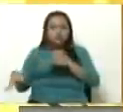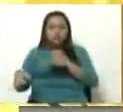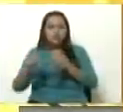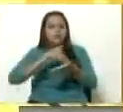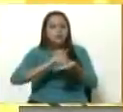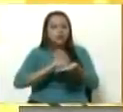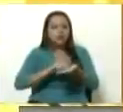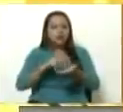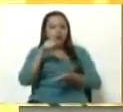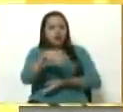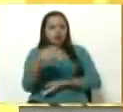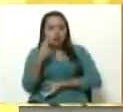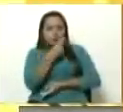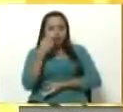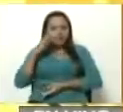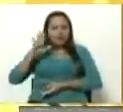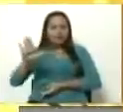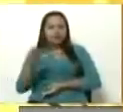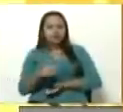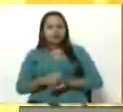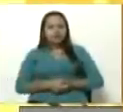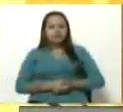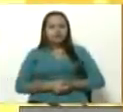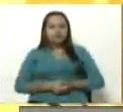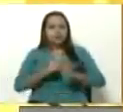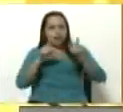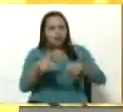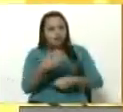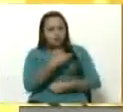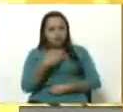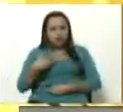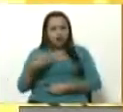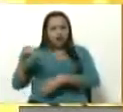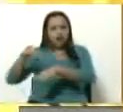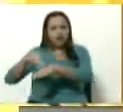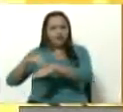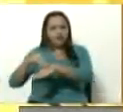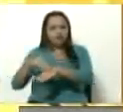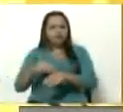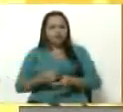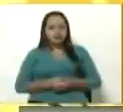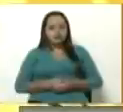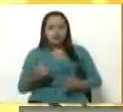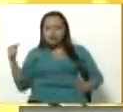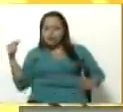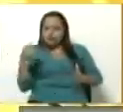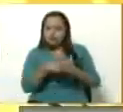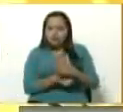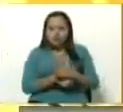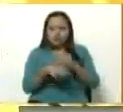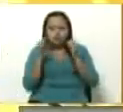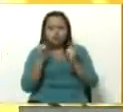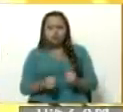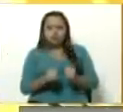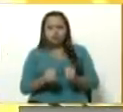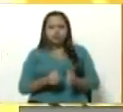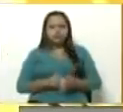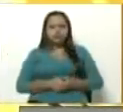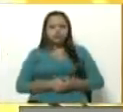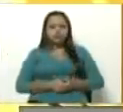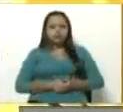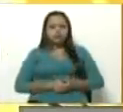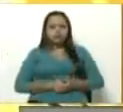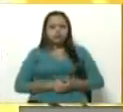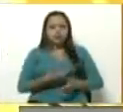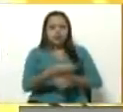parroquia con este compromiso. También quiero anunciar la profundización y consolidación, hermanos productores, como